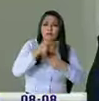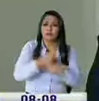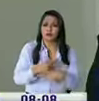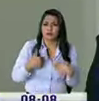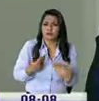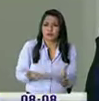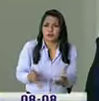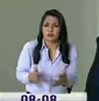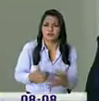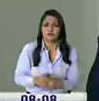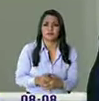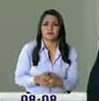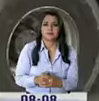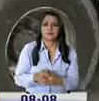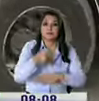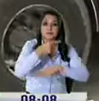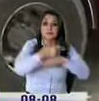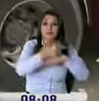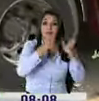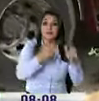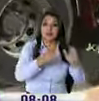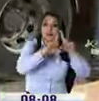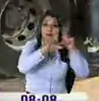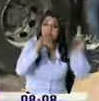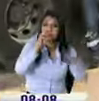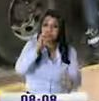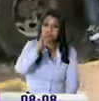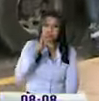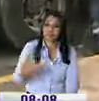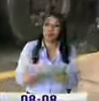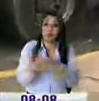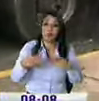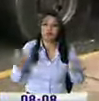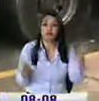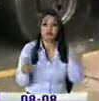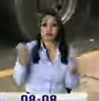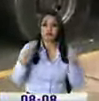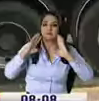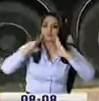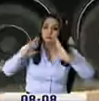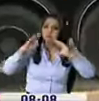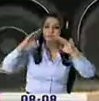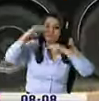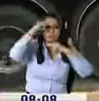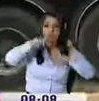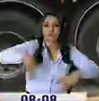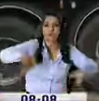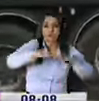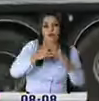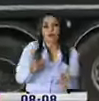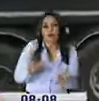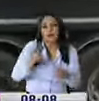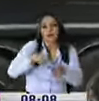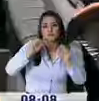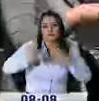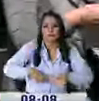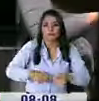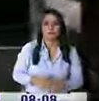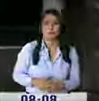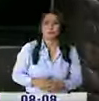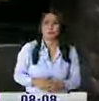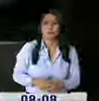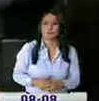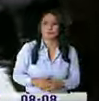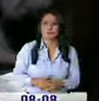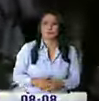A decir del gerente de Maceo, con los nuevos recolectores se normalizará la atención en los puntos críticos de la ciudad.